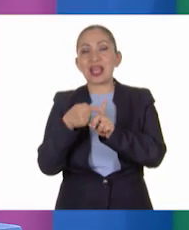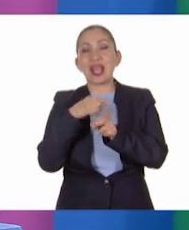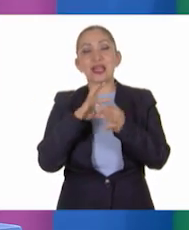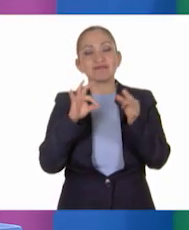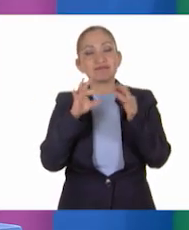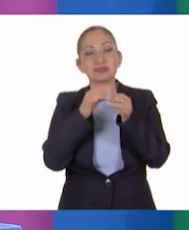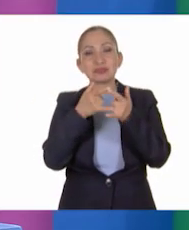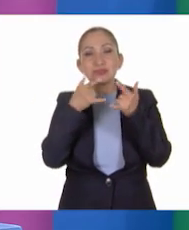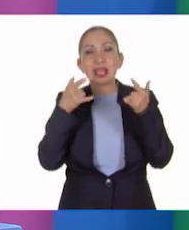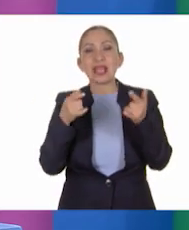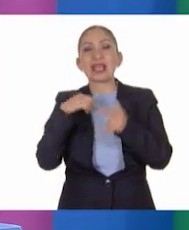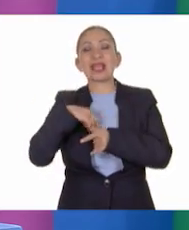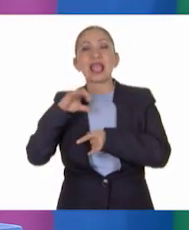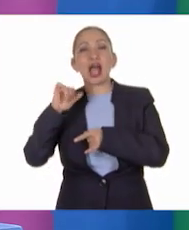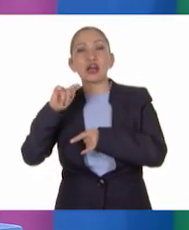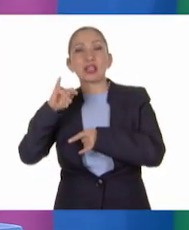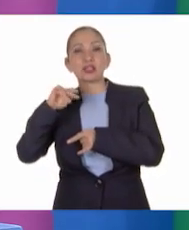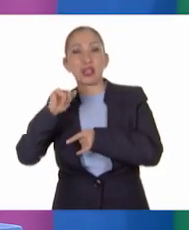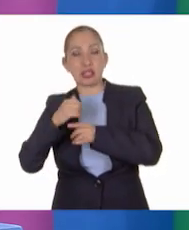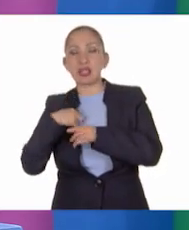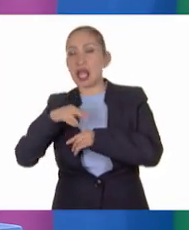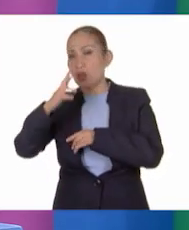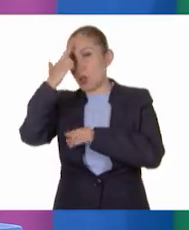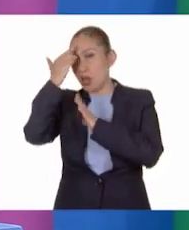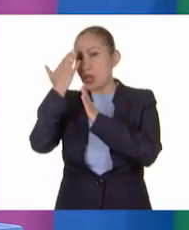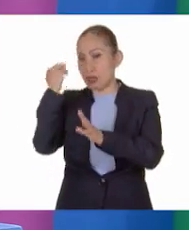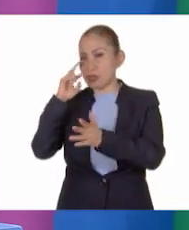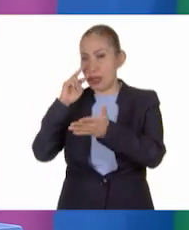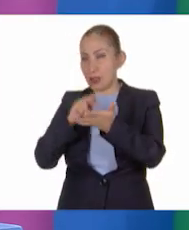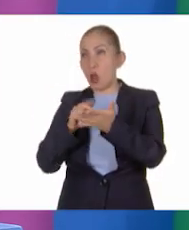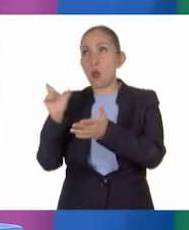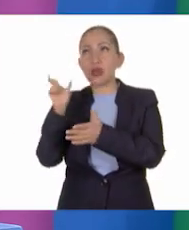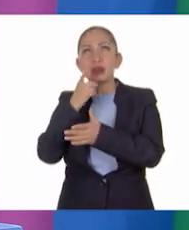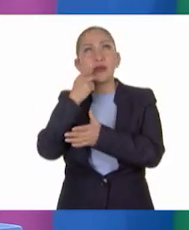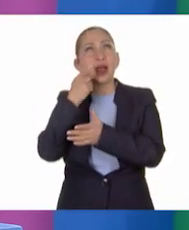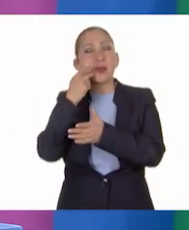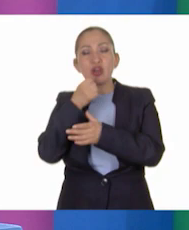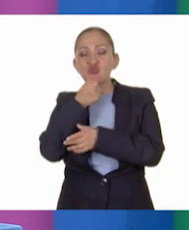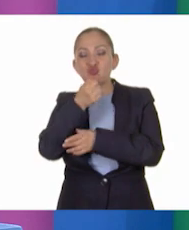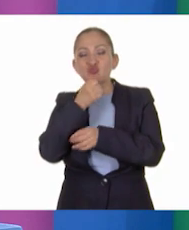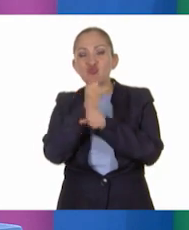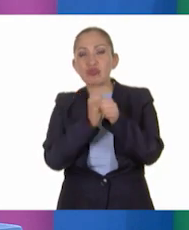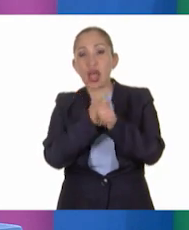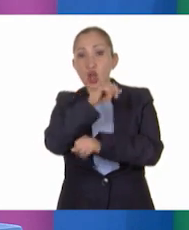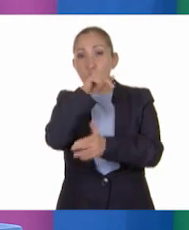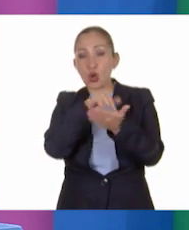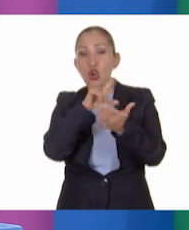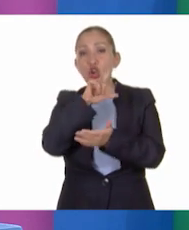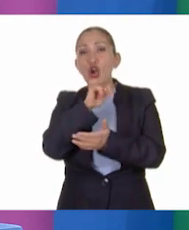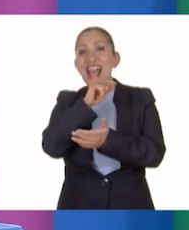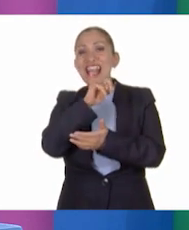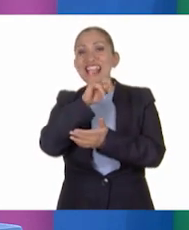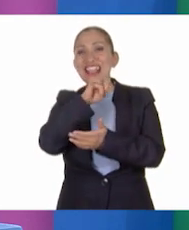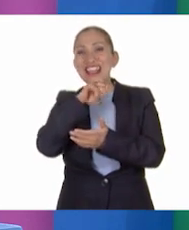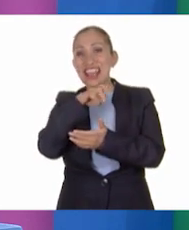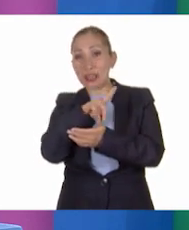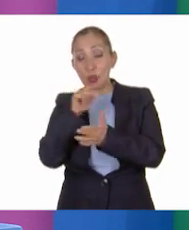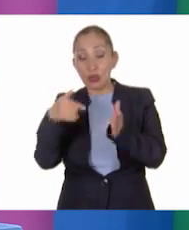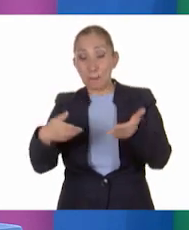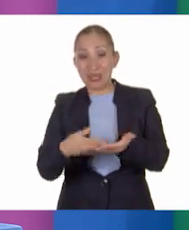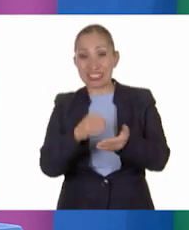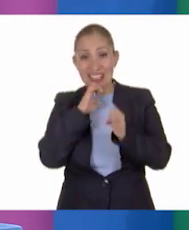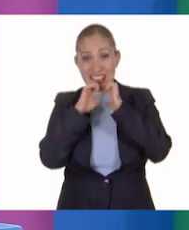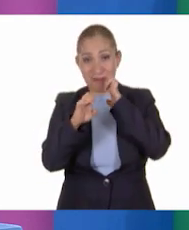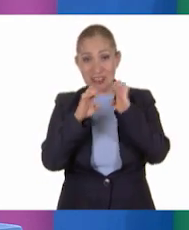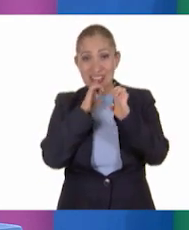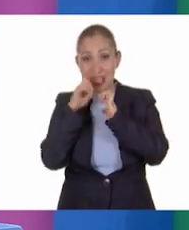acotaciones. Recuerdo que esto ya lo habíamos estudiado. Por ejemplo, cuando trabajamos el reportaje sobre la localidad, al momento de presentar la entrevista